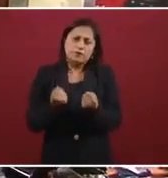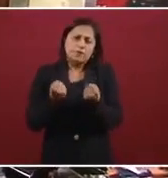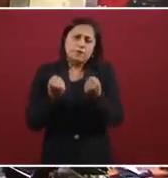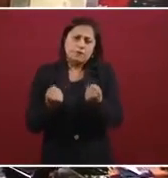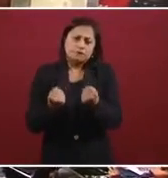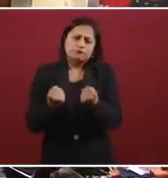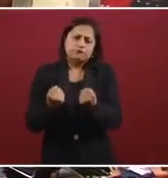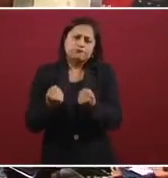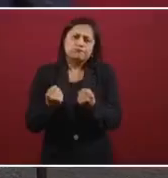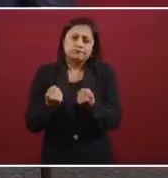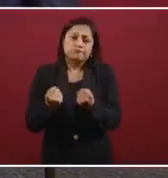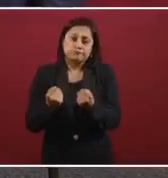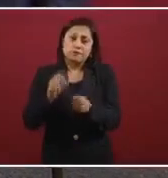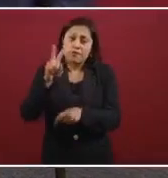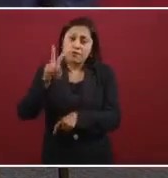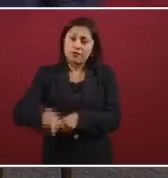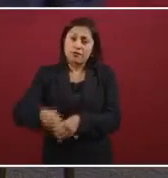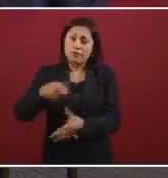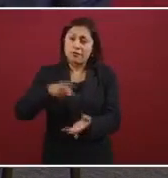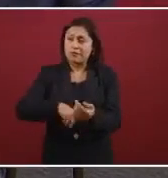falta tener